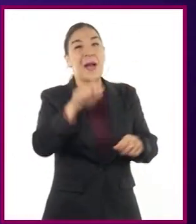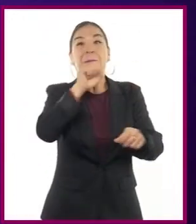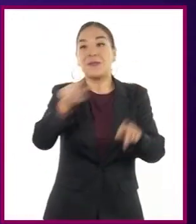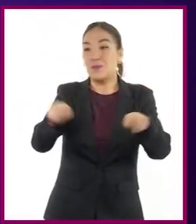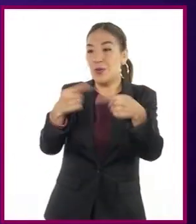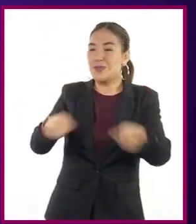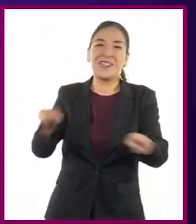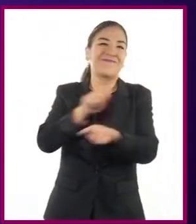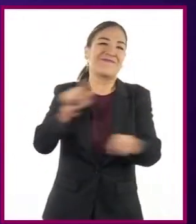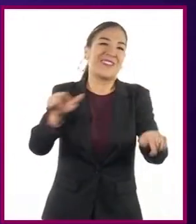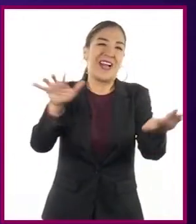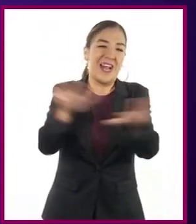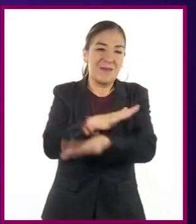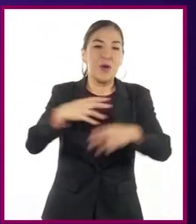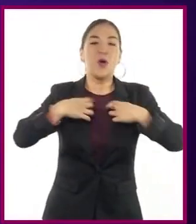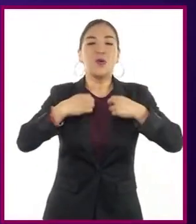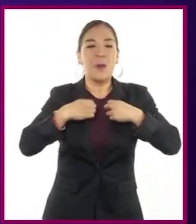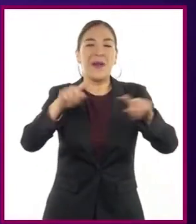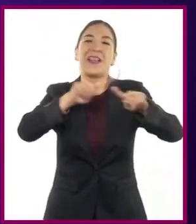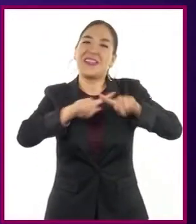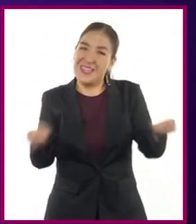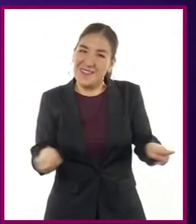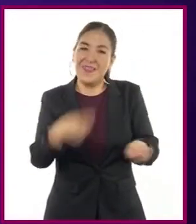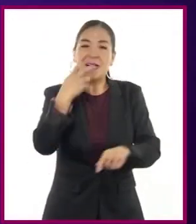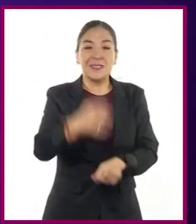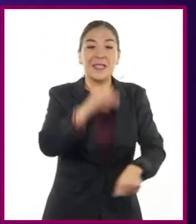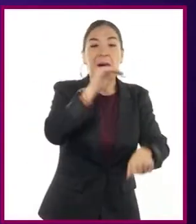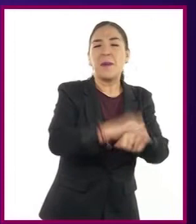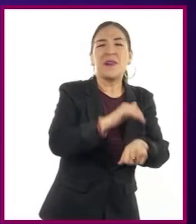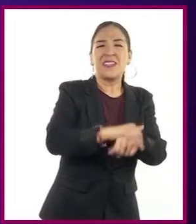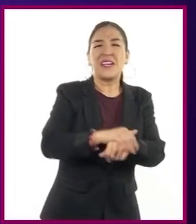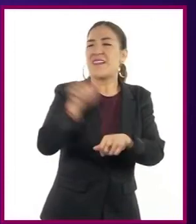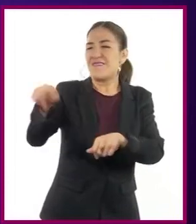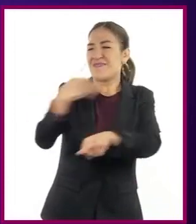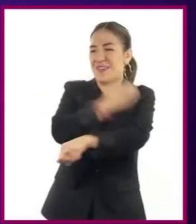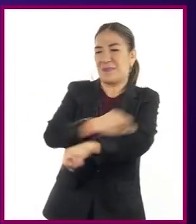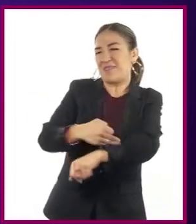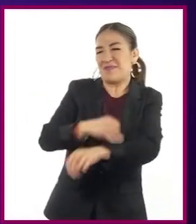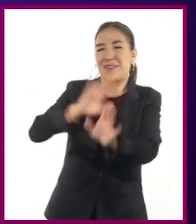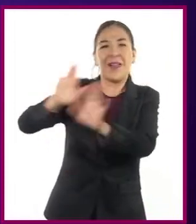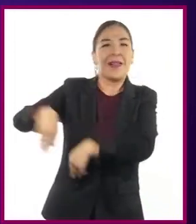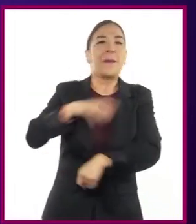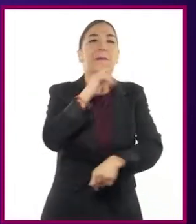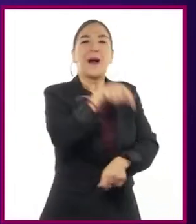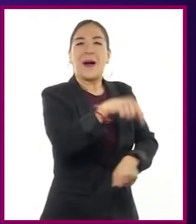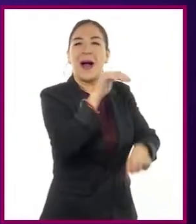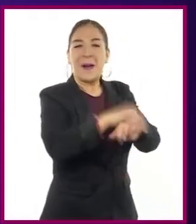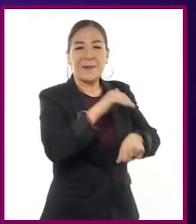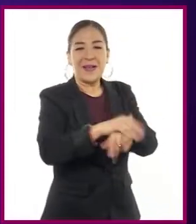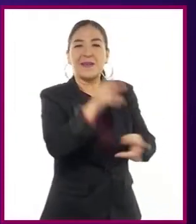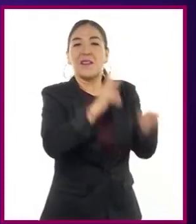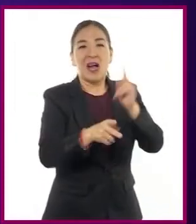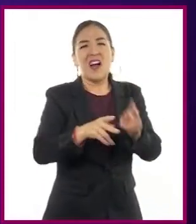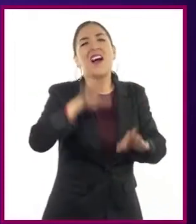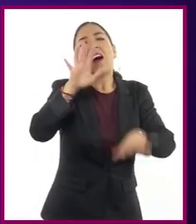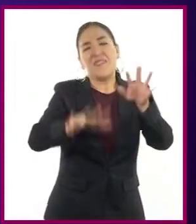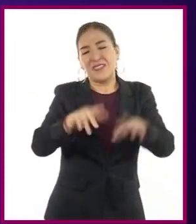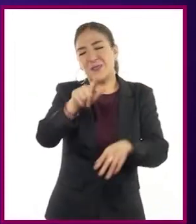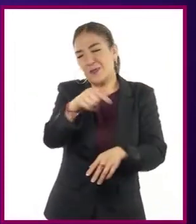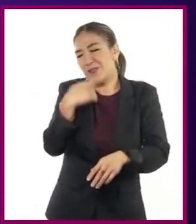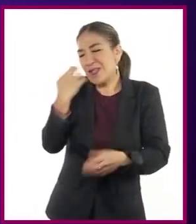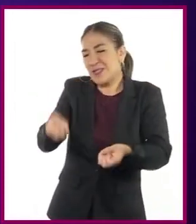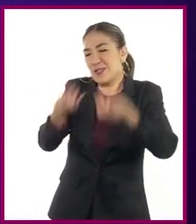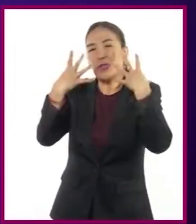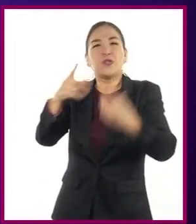ropa. Preferimos convivir y platicar con los amigos más que con la familia. Y a ratos necesitamos estar a solas.